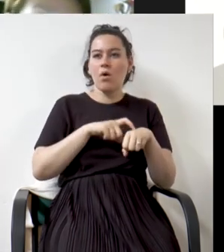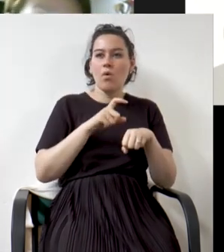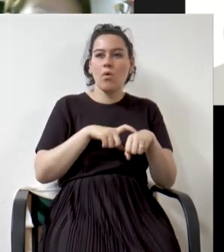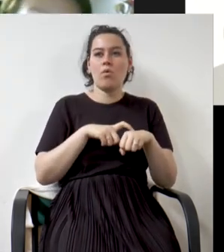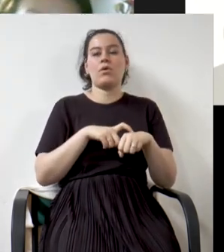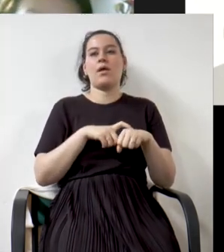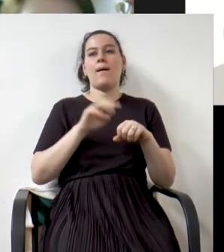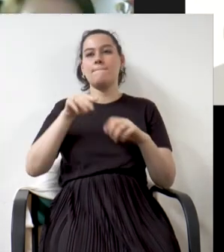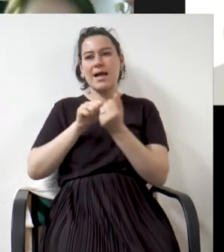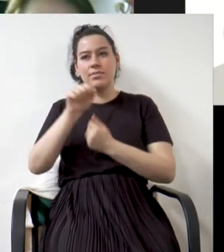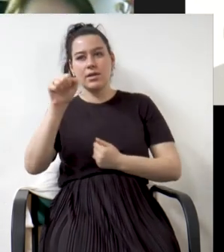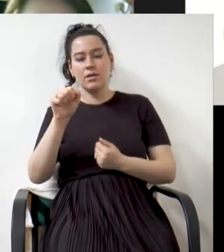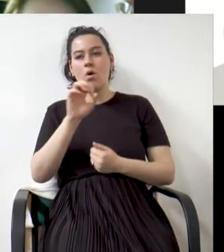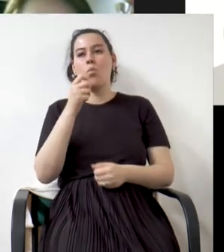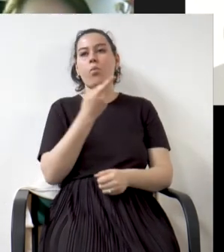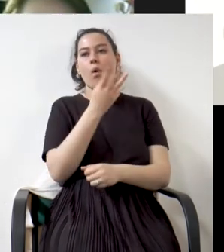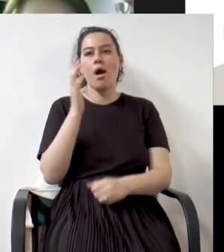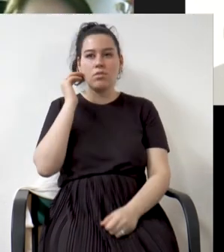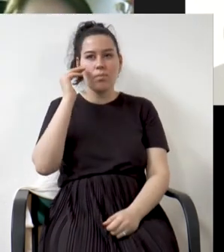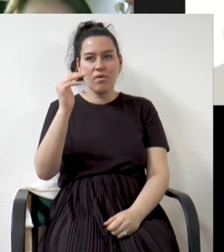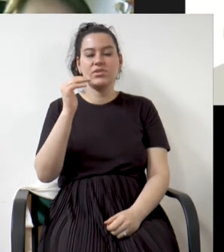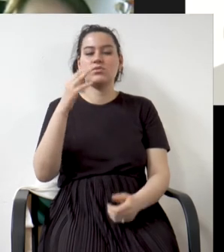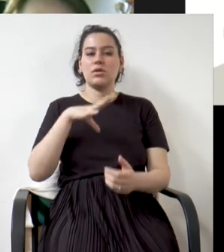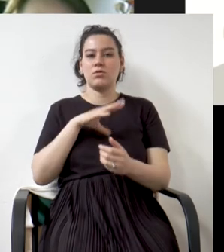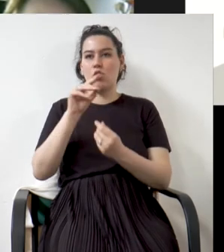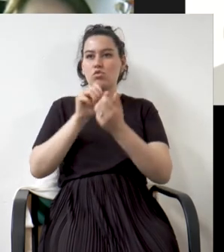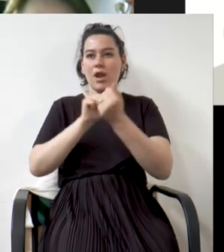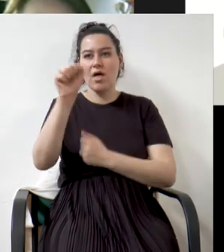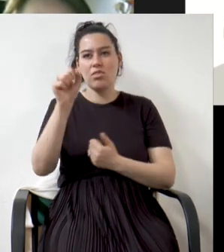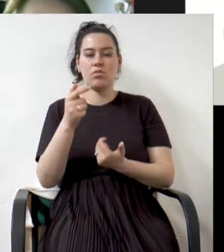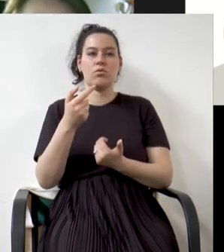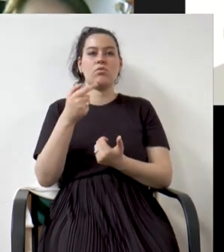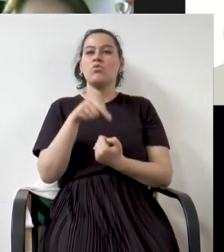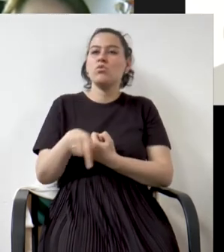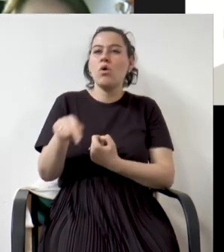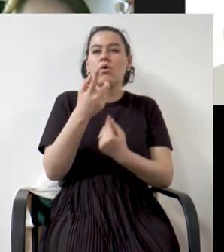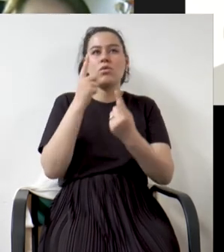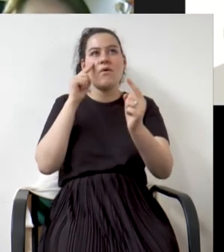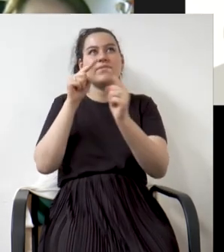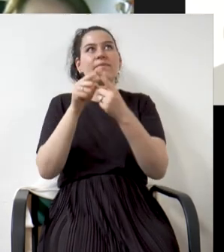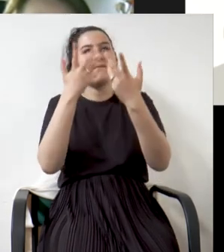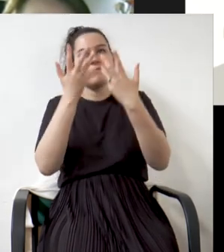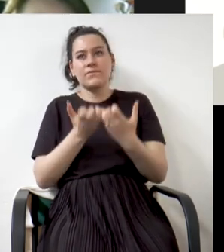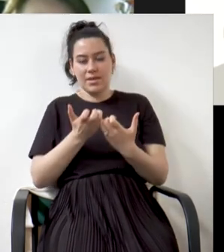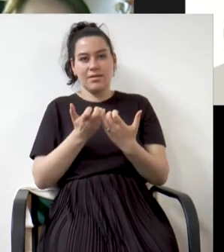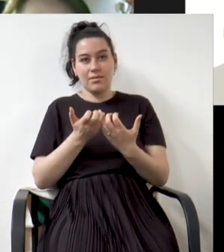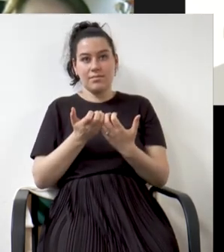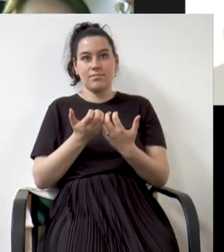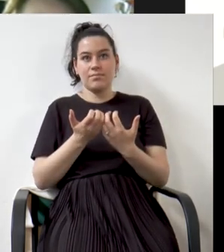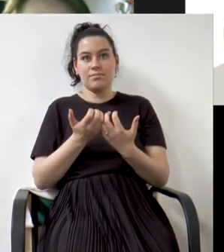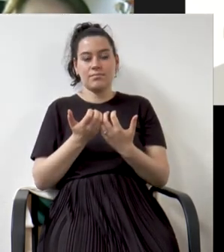de maestría? ¿Cuántos docentes tenemos con nivel de doctorado? ¿A dónde queremos llegar con nuestra matriz